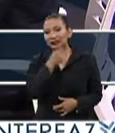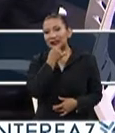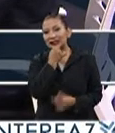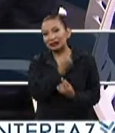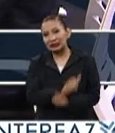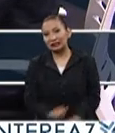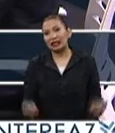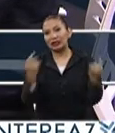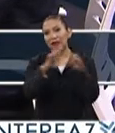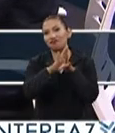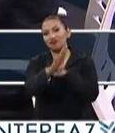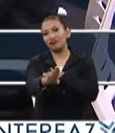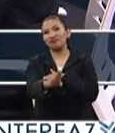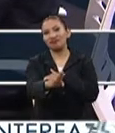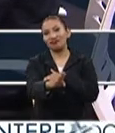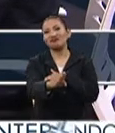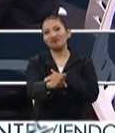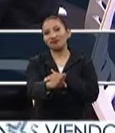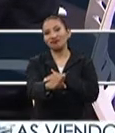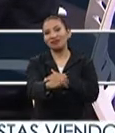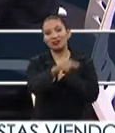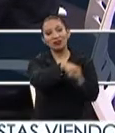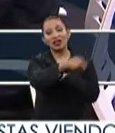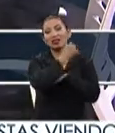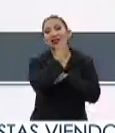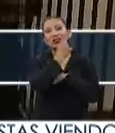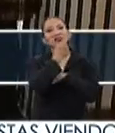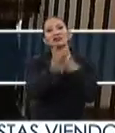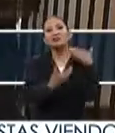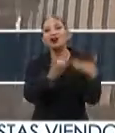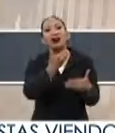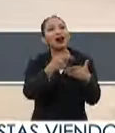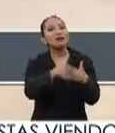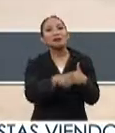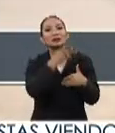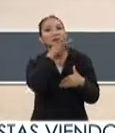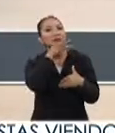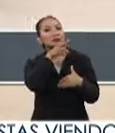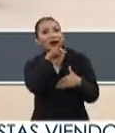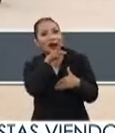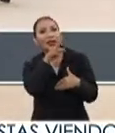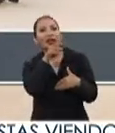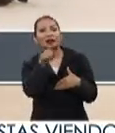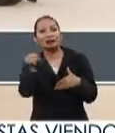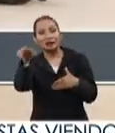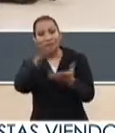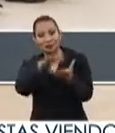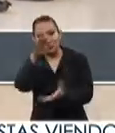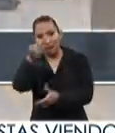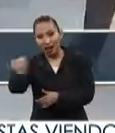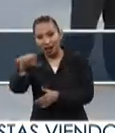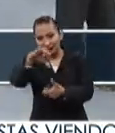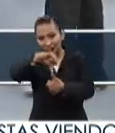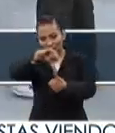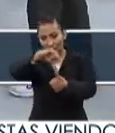la niñez migrante. Porque es una niñez que muchas veces los padres, sobre todo en